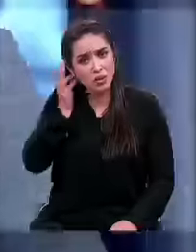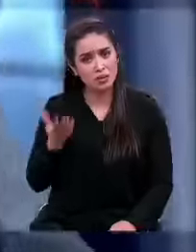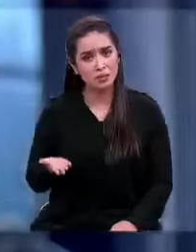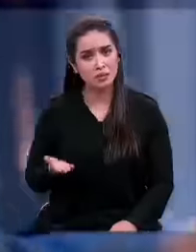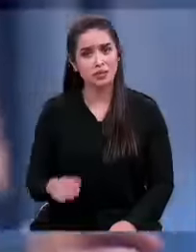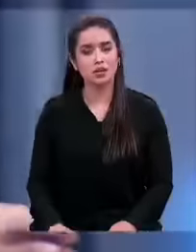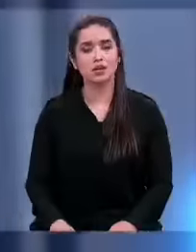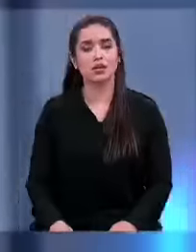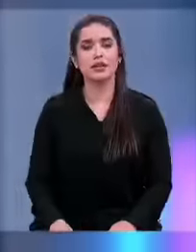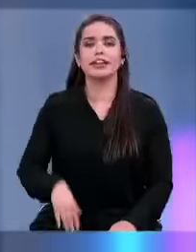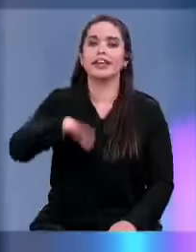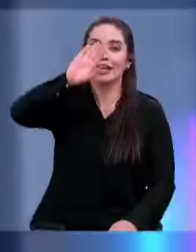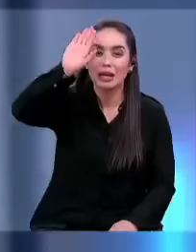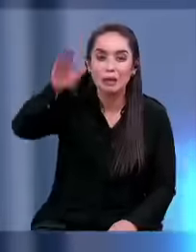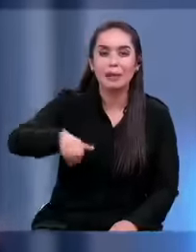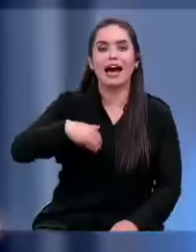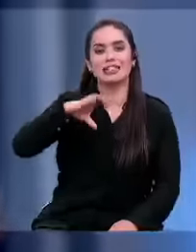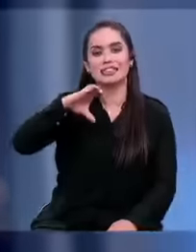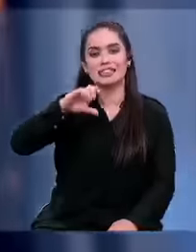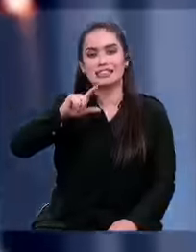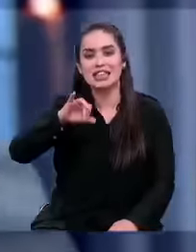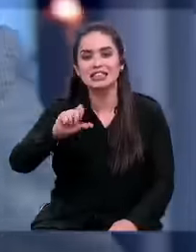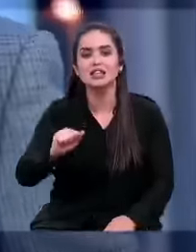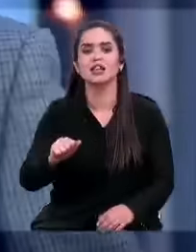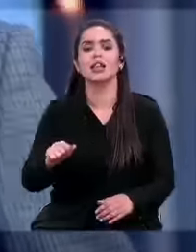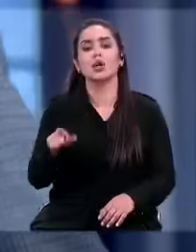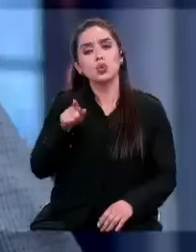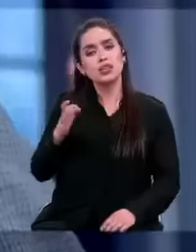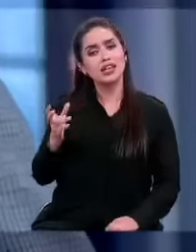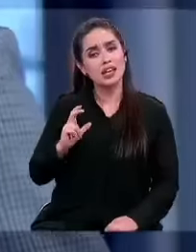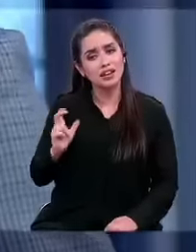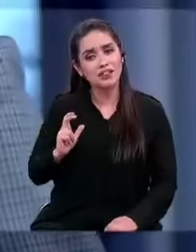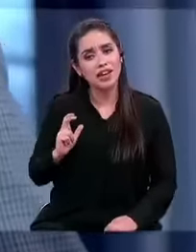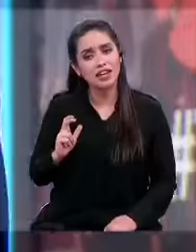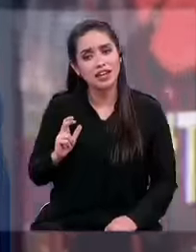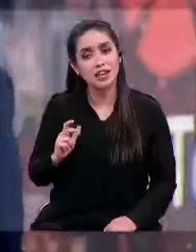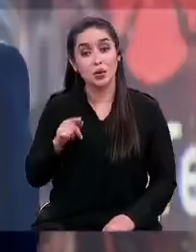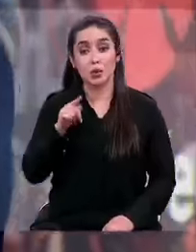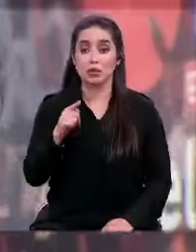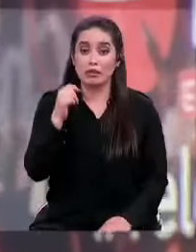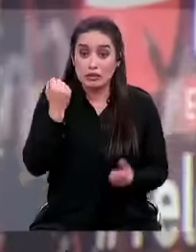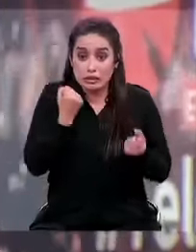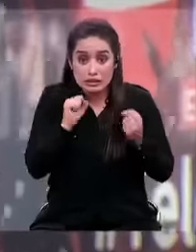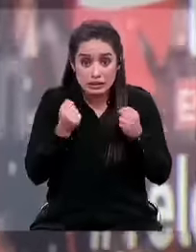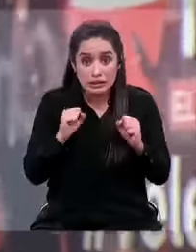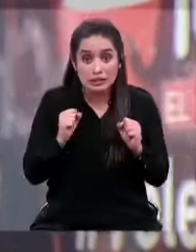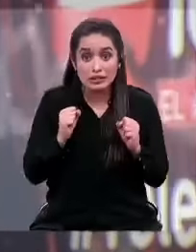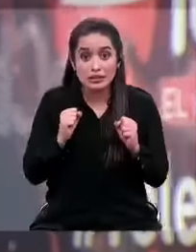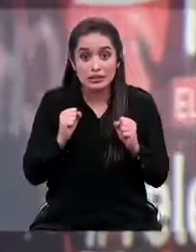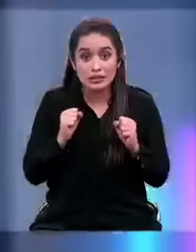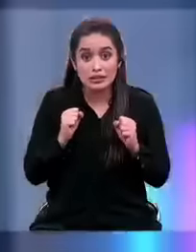Nah, aquí. Venga. ¿Qué pasa, sea, Cecilia, un loco? Sea caballero. Ah, se puso nervioso, ¿ah?